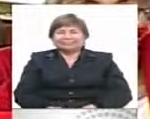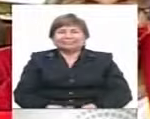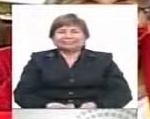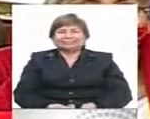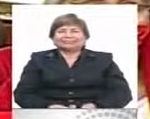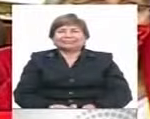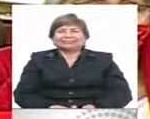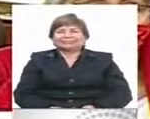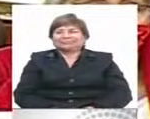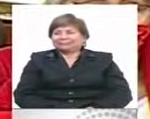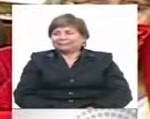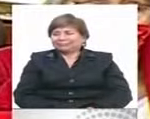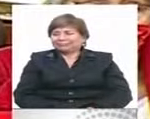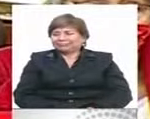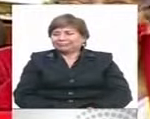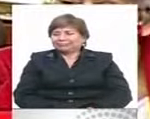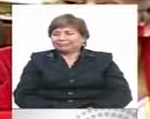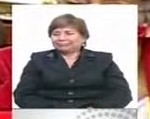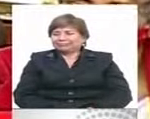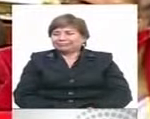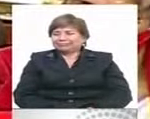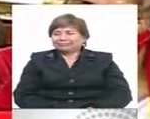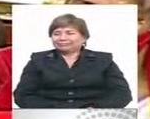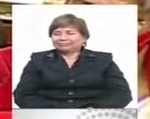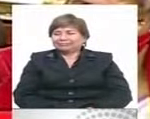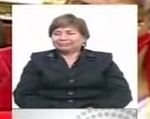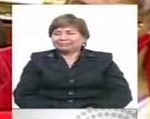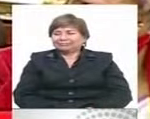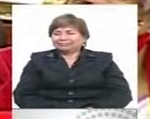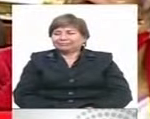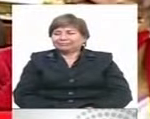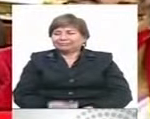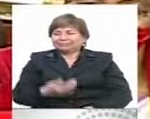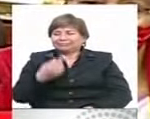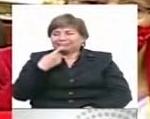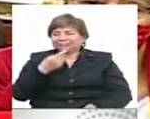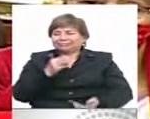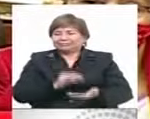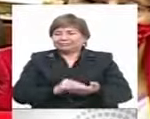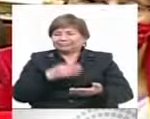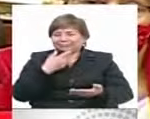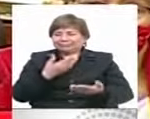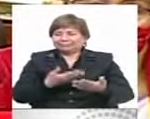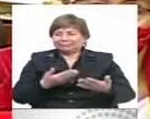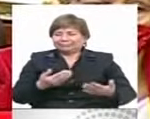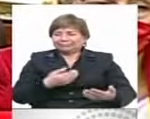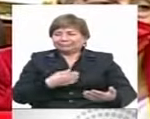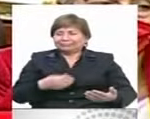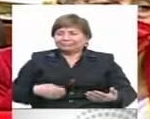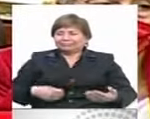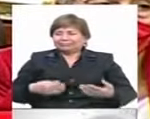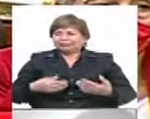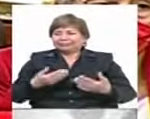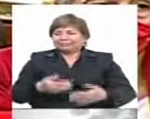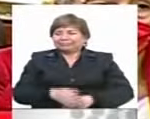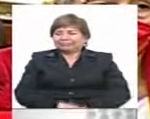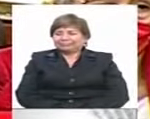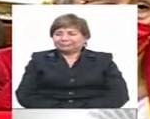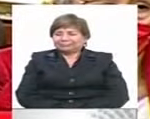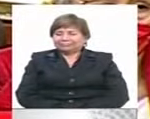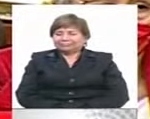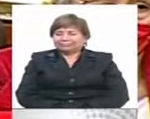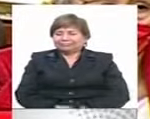30 segundos, presidenta. Bueno, hay mucho que decir. Yo sé que le he cedido mi tiempo a mi